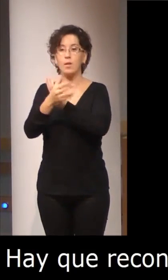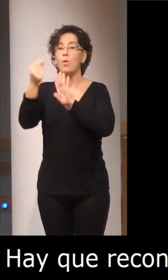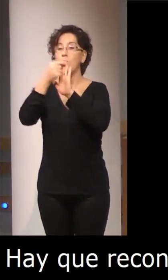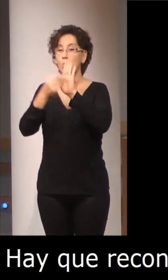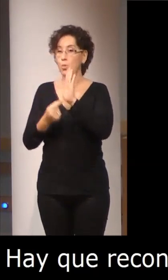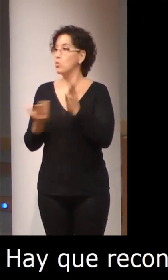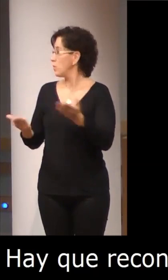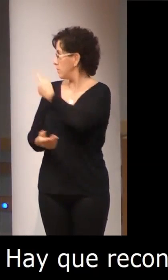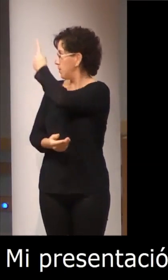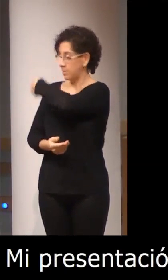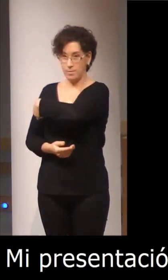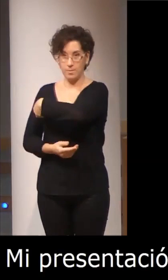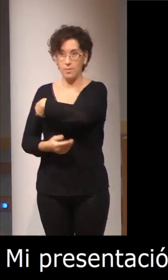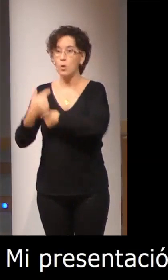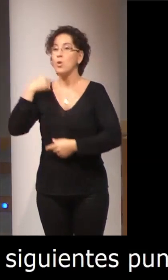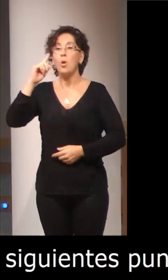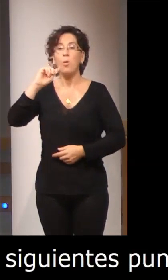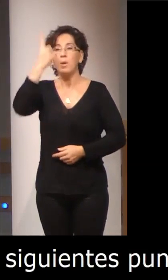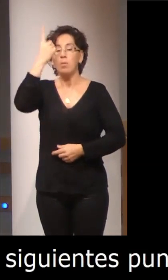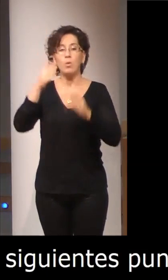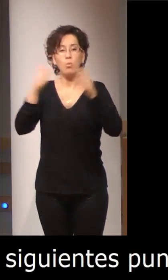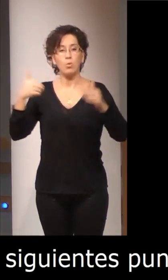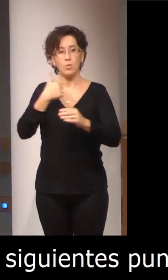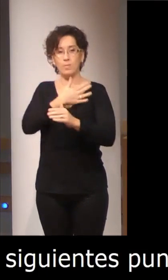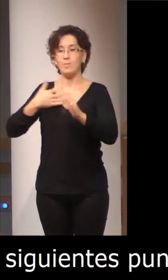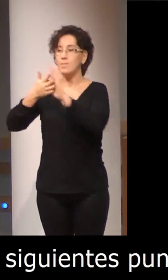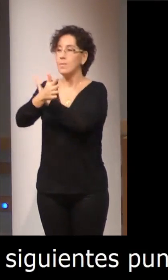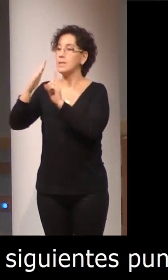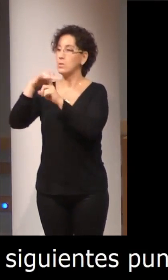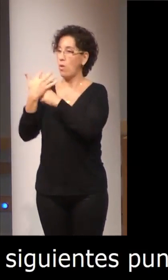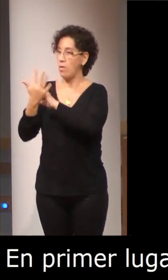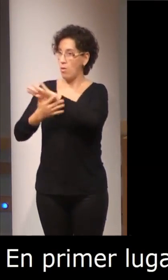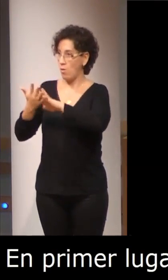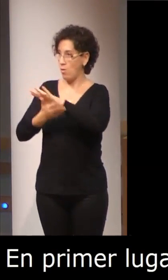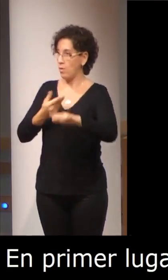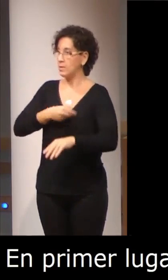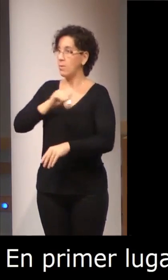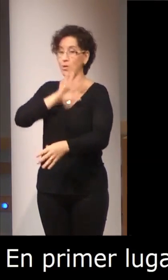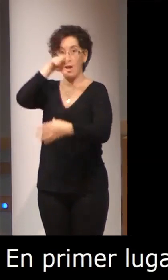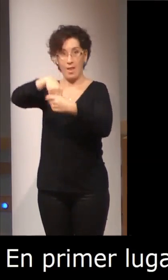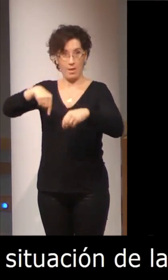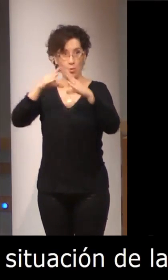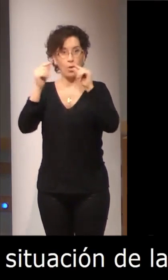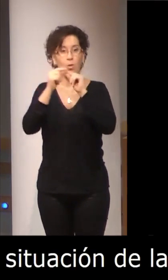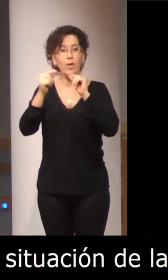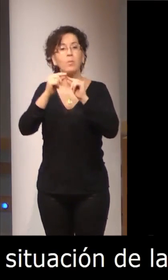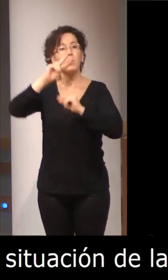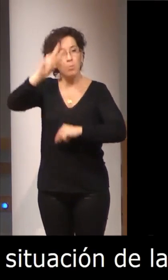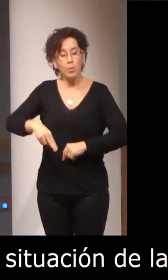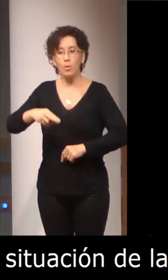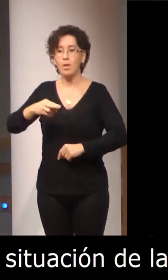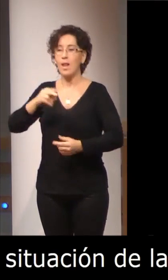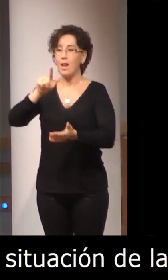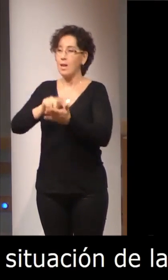En primer lugar, les quiero contar la situación de la lengua de signos española en la UNED como lengua materna de nuestros estudiantes.